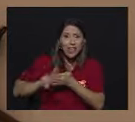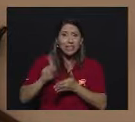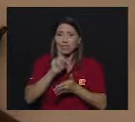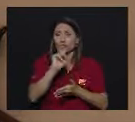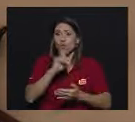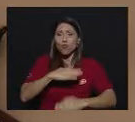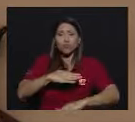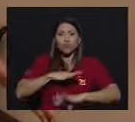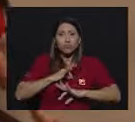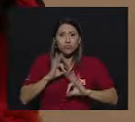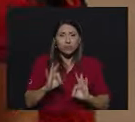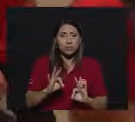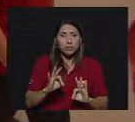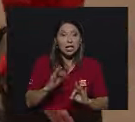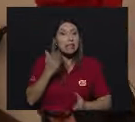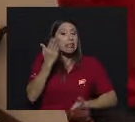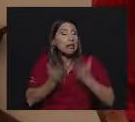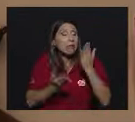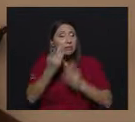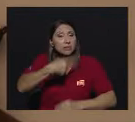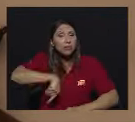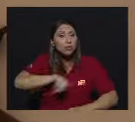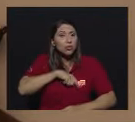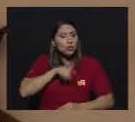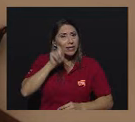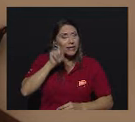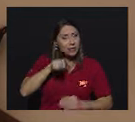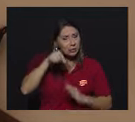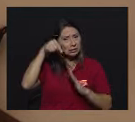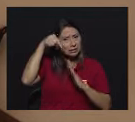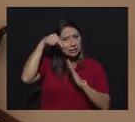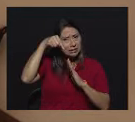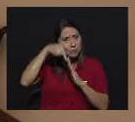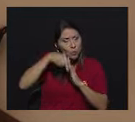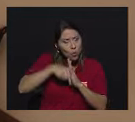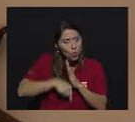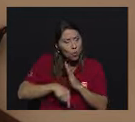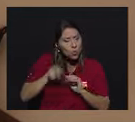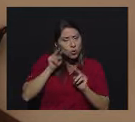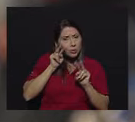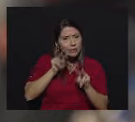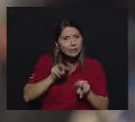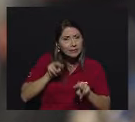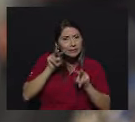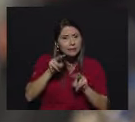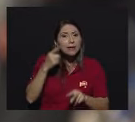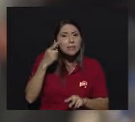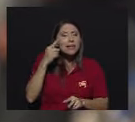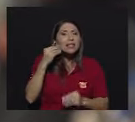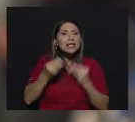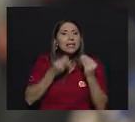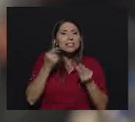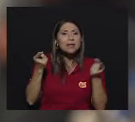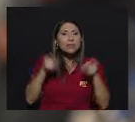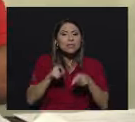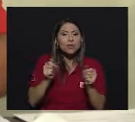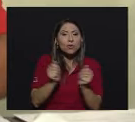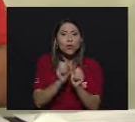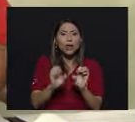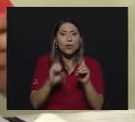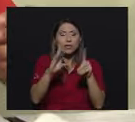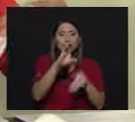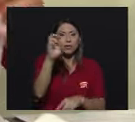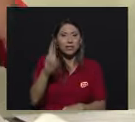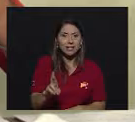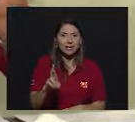que hacer una mirada o una radiografía muy profunda para ver qué está pasando con la educación en